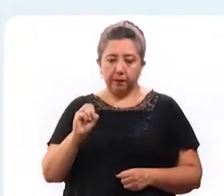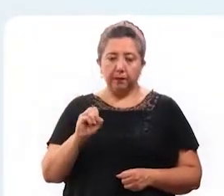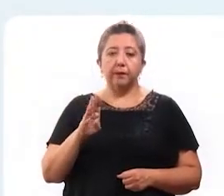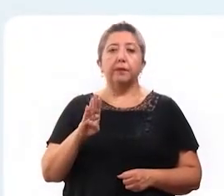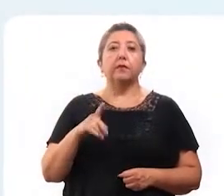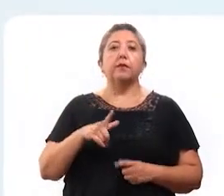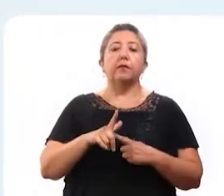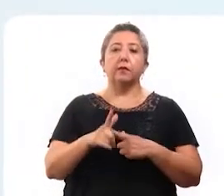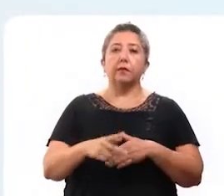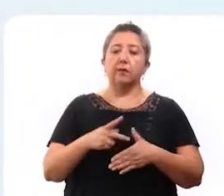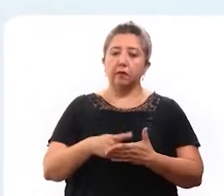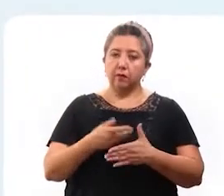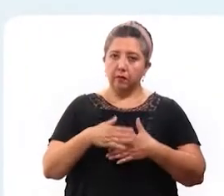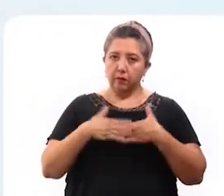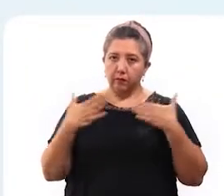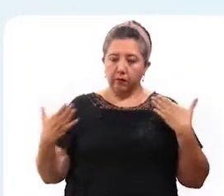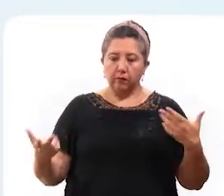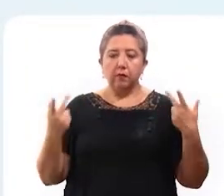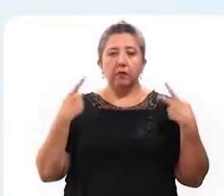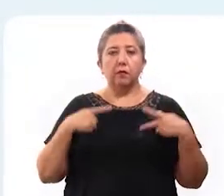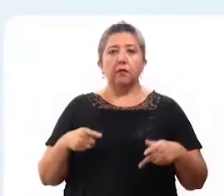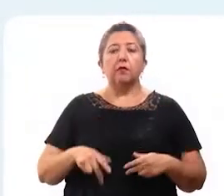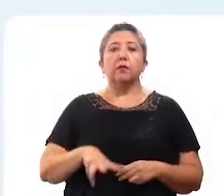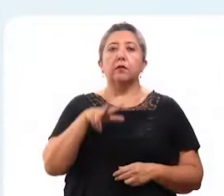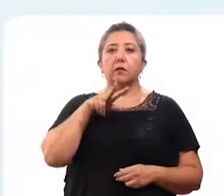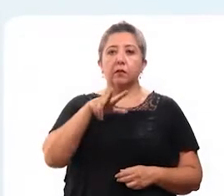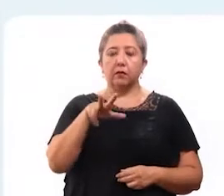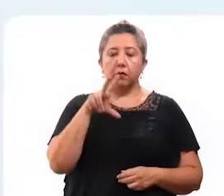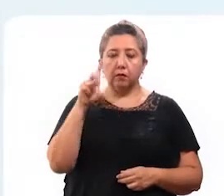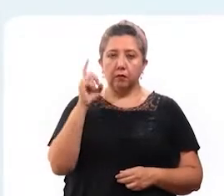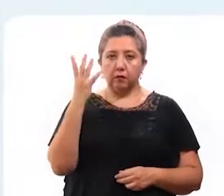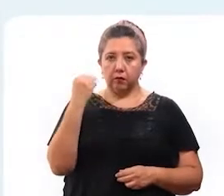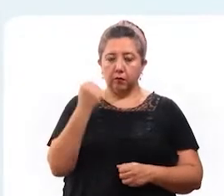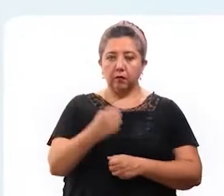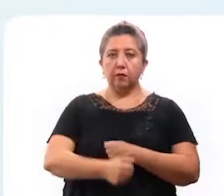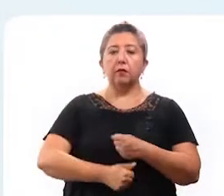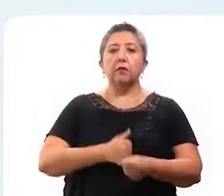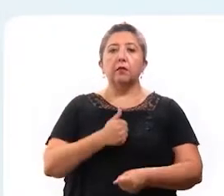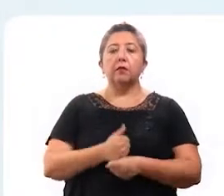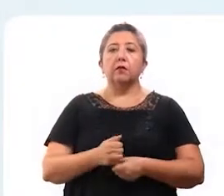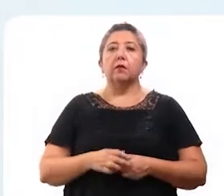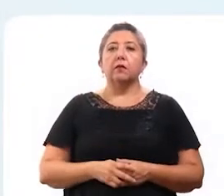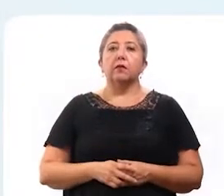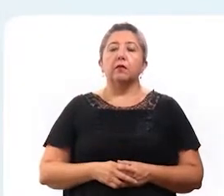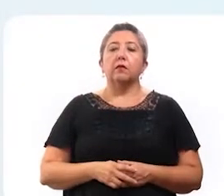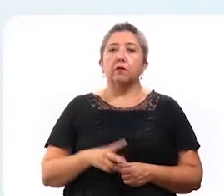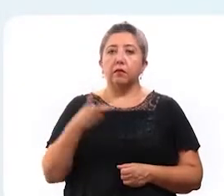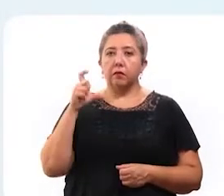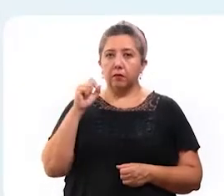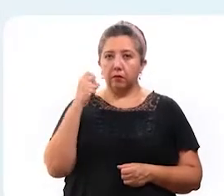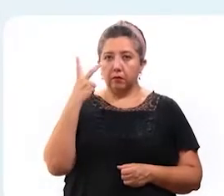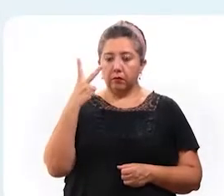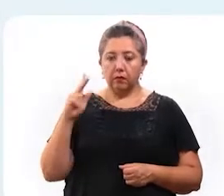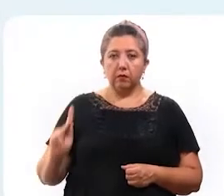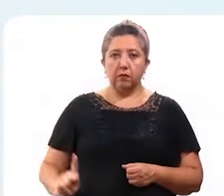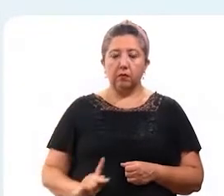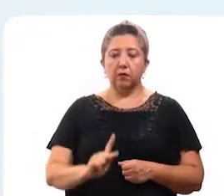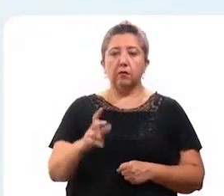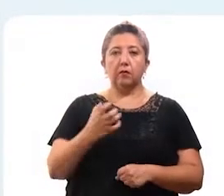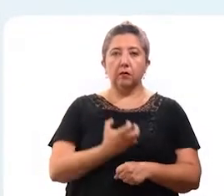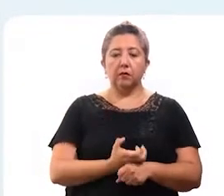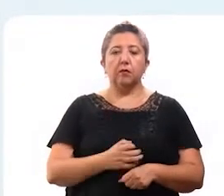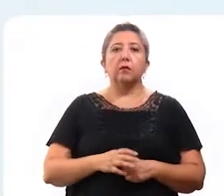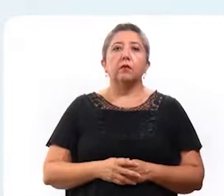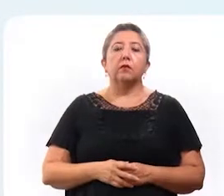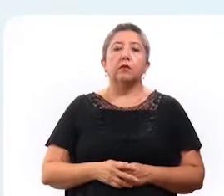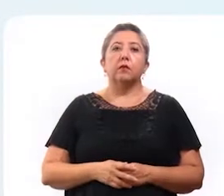También continúa el proceso de vacunación a personas de 18 a 39 años de edad provenientes de 22 municipios del interior